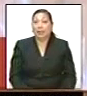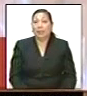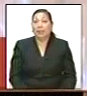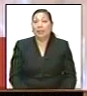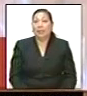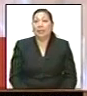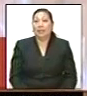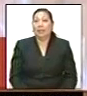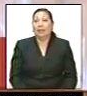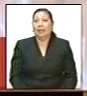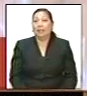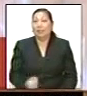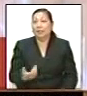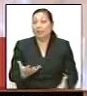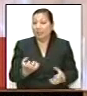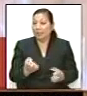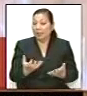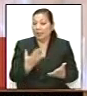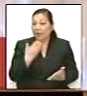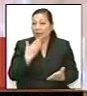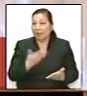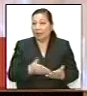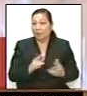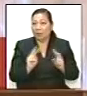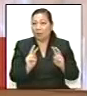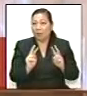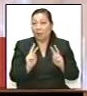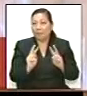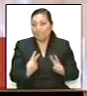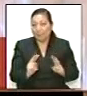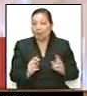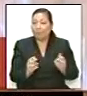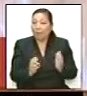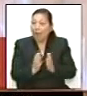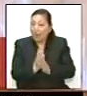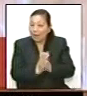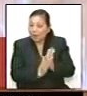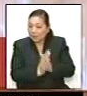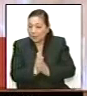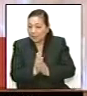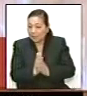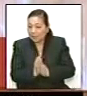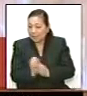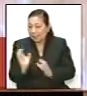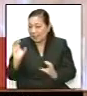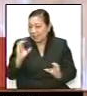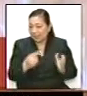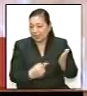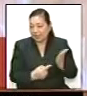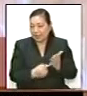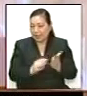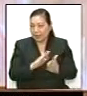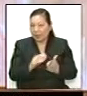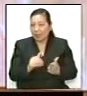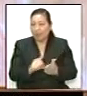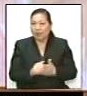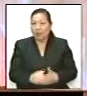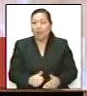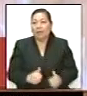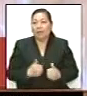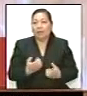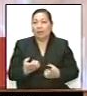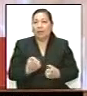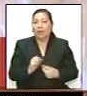ahí lo que queremos ver es un aprovechamiento mayor de la ciencia y tecnología en todos los aspectos de la vida